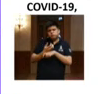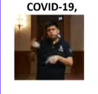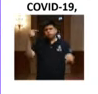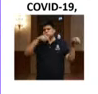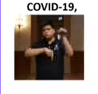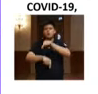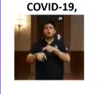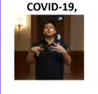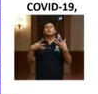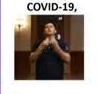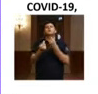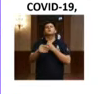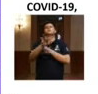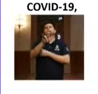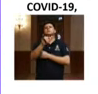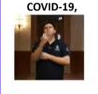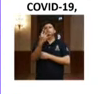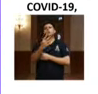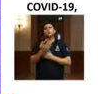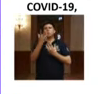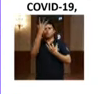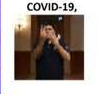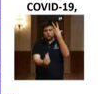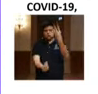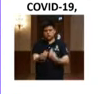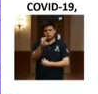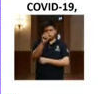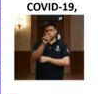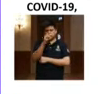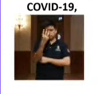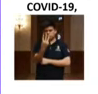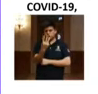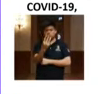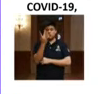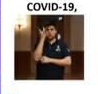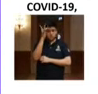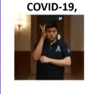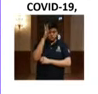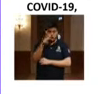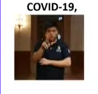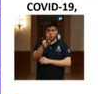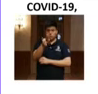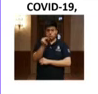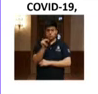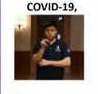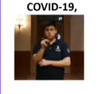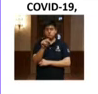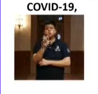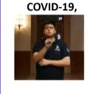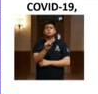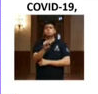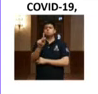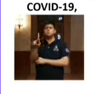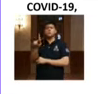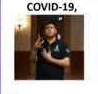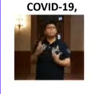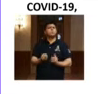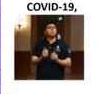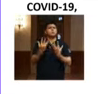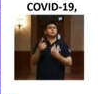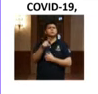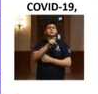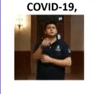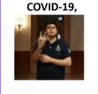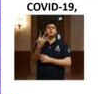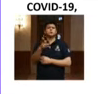son 54 casos, García con 63, Santa Catarina con 80, San Pedro con 104, San